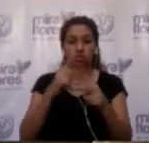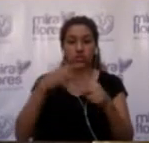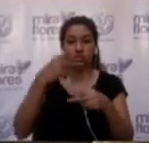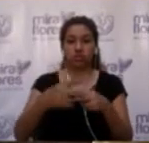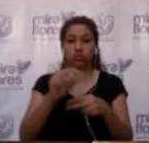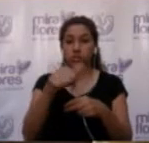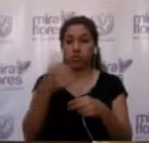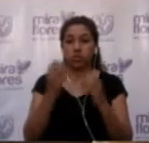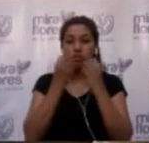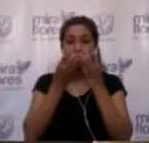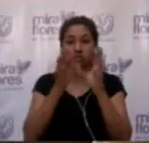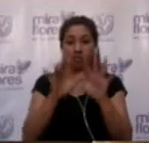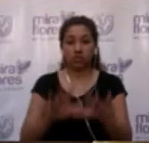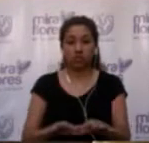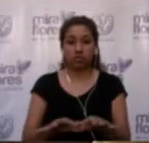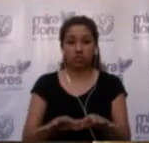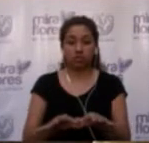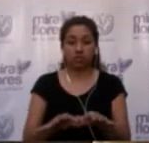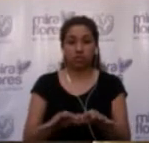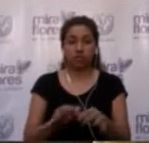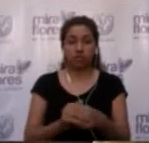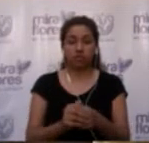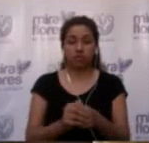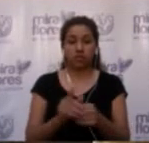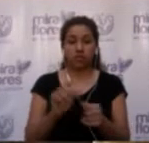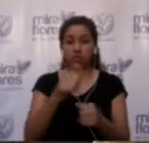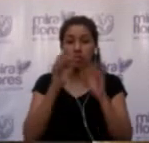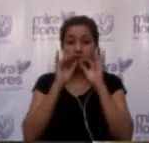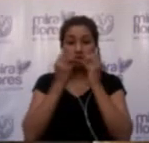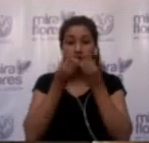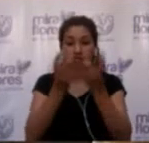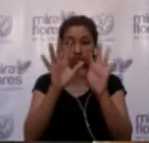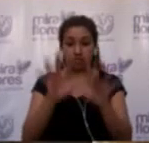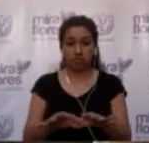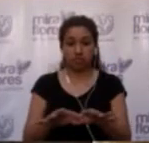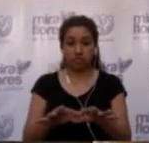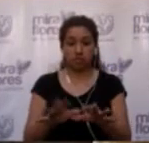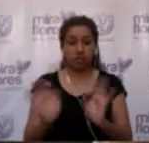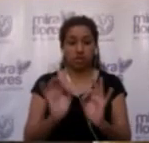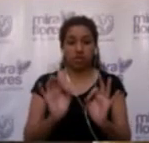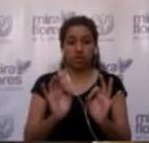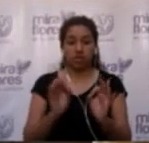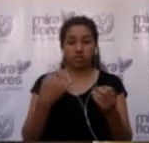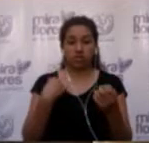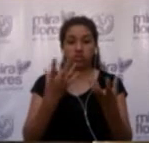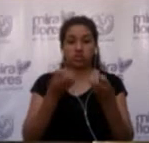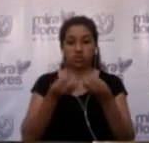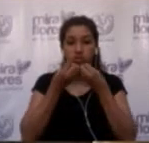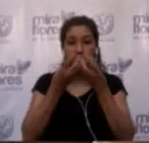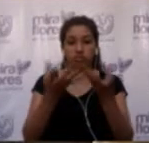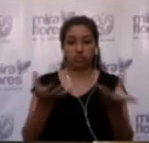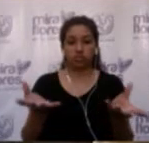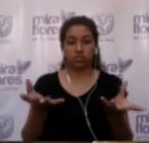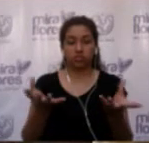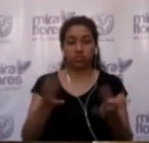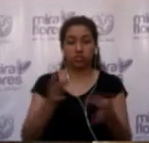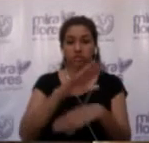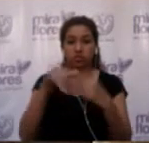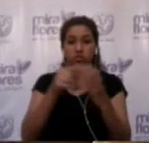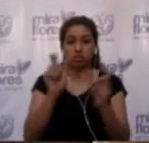informe en mesa. Si no hubiese algún otro informe en mesa, aprovecharía para informarles a los miembros del